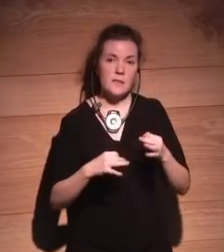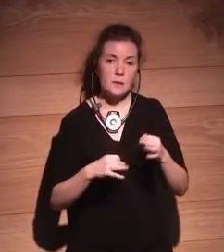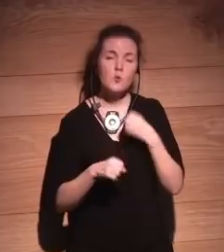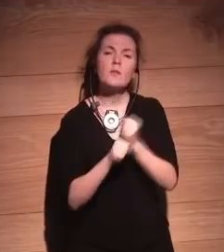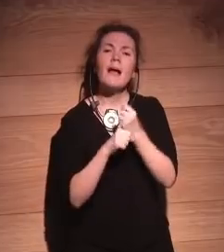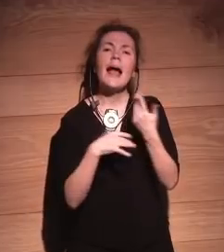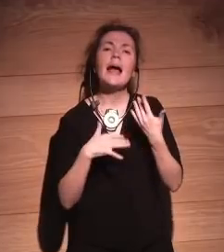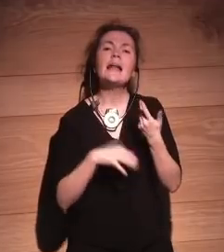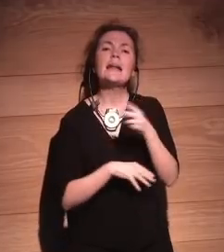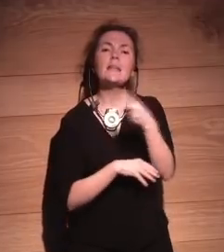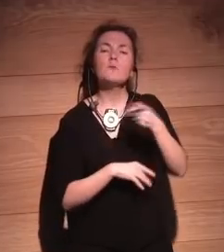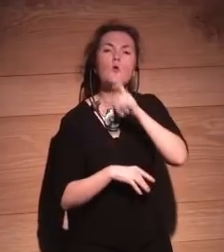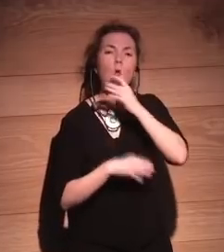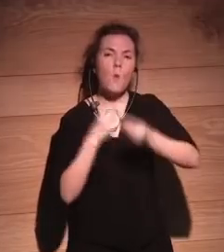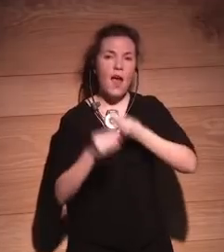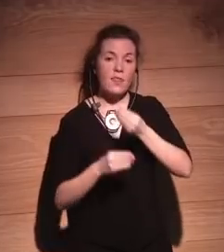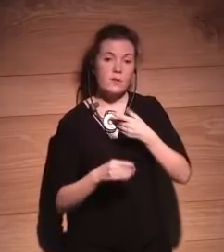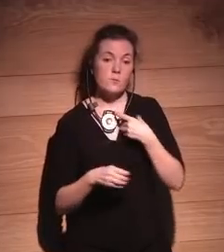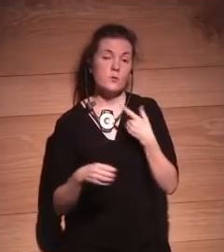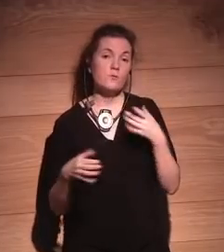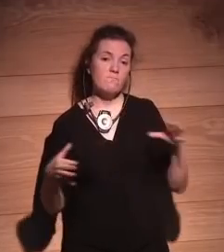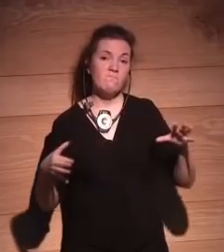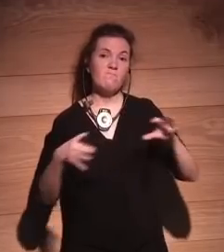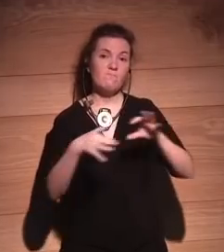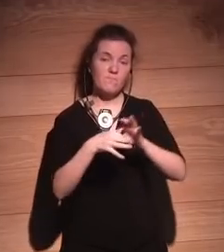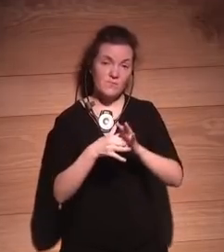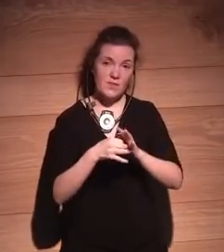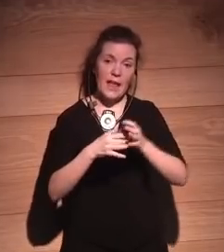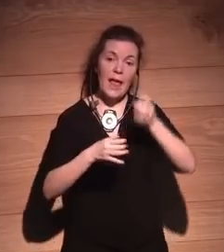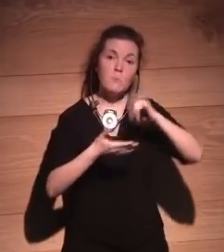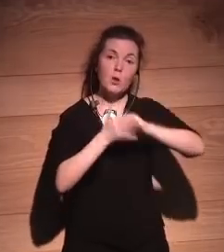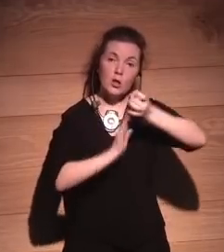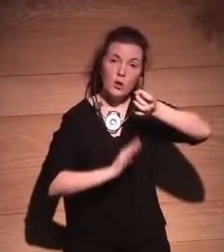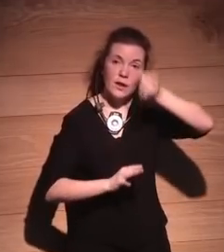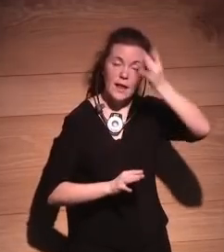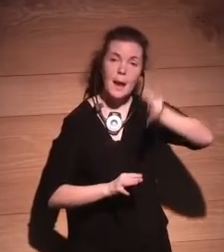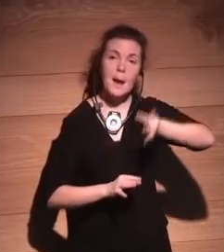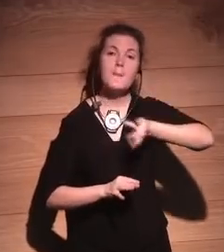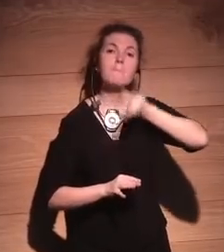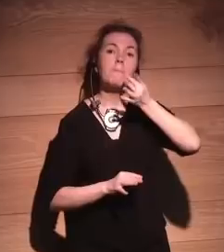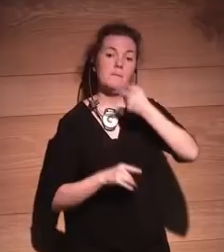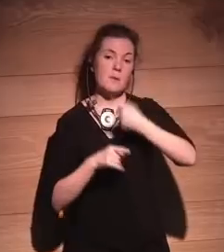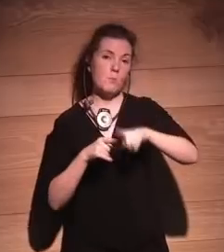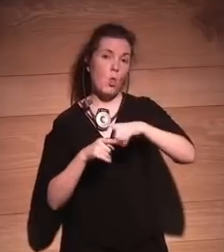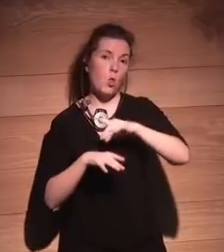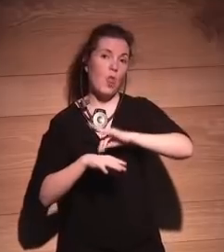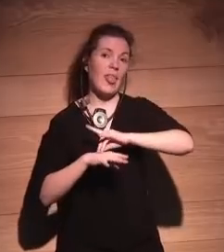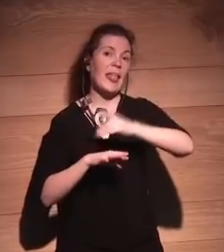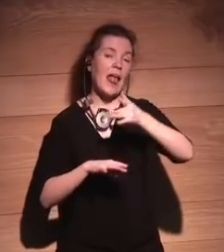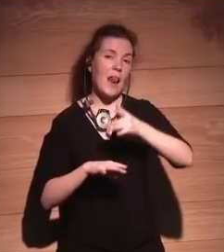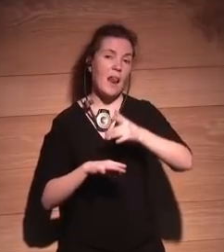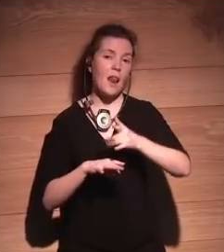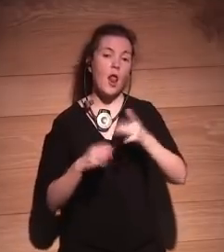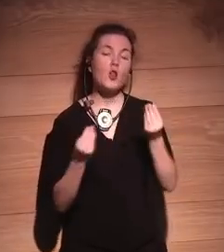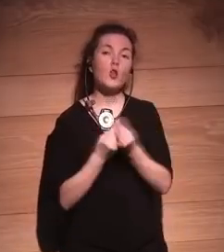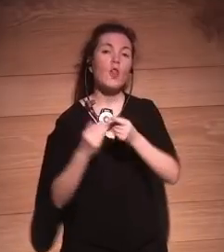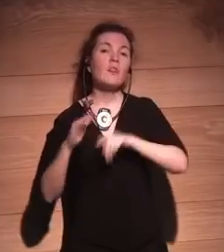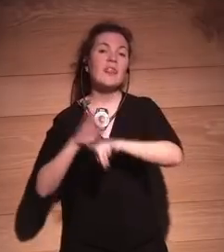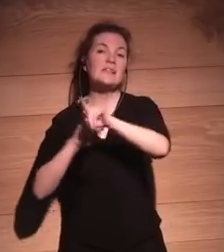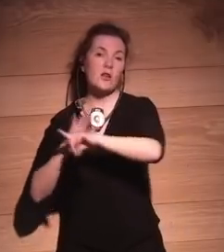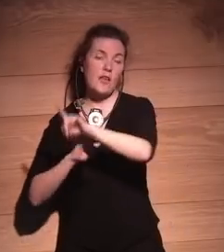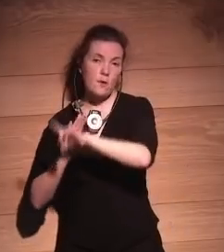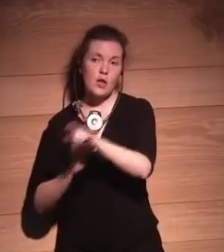el rendimiento? Trabajando de manera conjunta en la ideación del proyecto y de tu producto digital con los